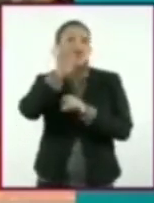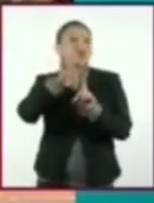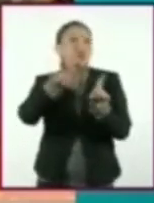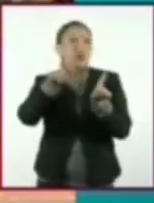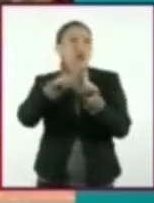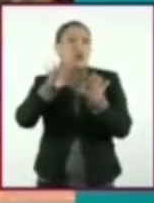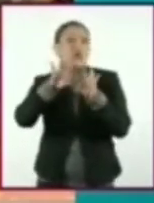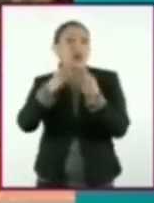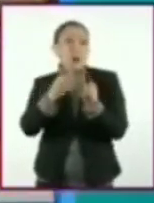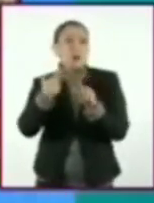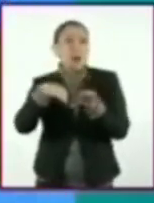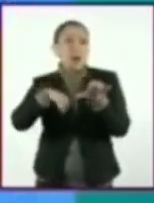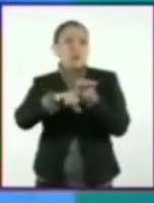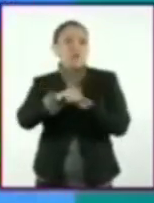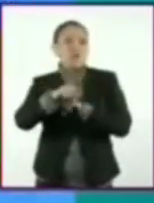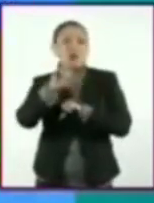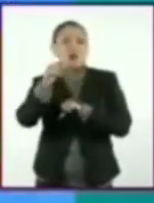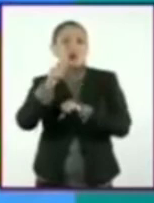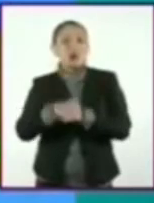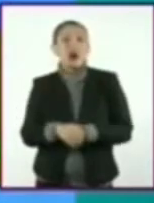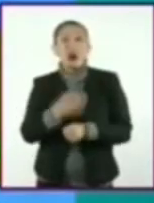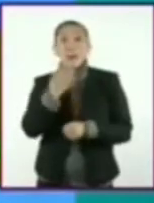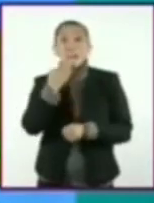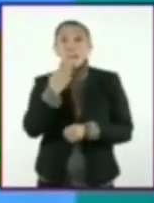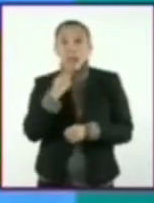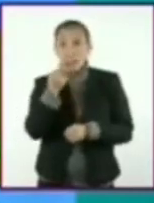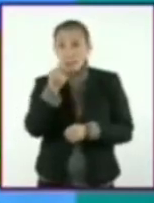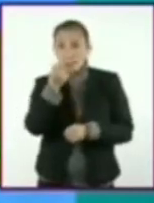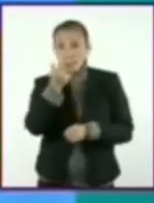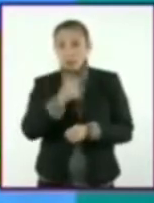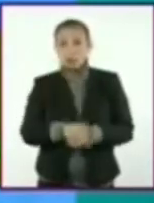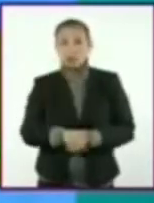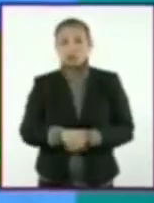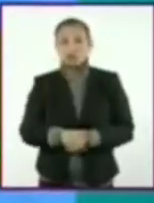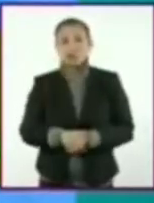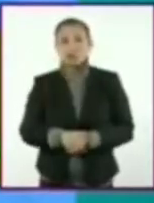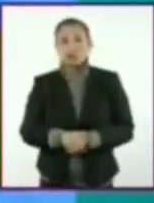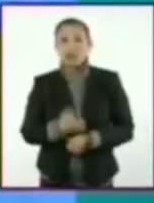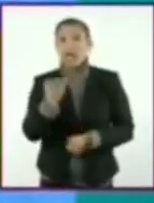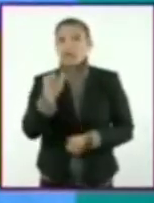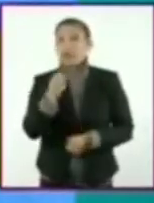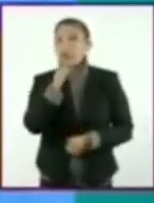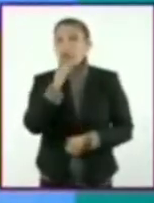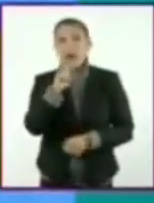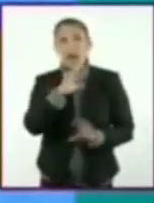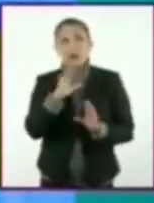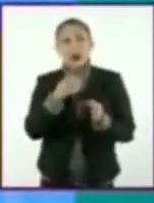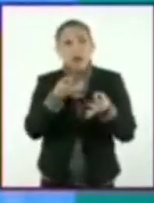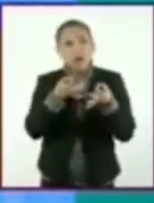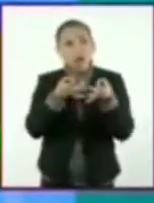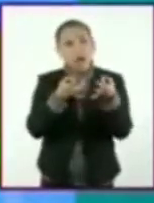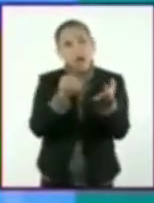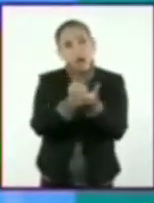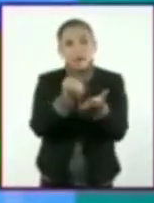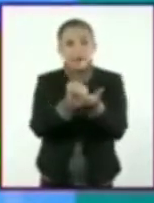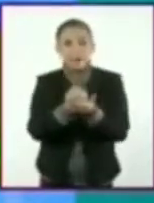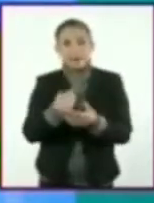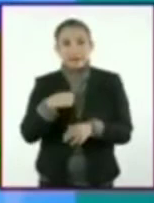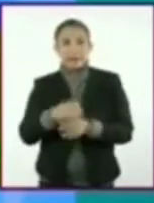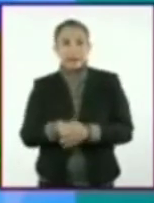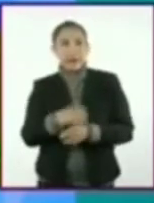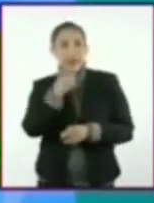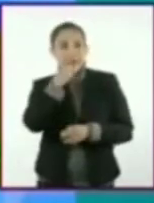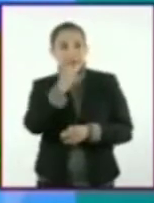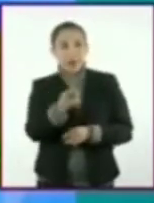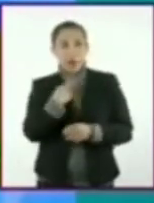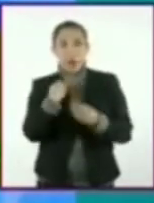para reemplazar. Un poco de miel, que con esto nadie se resiste. Ahora van a decir